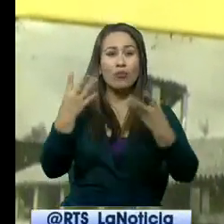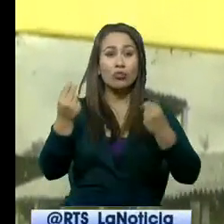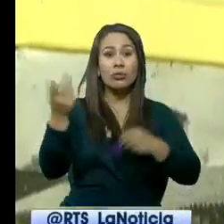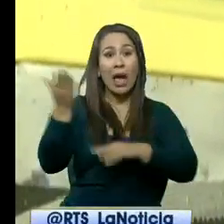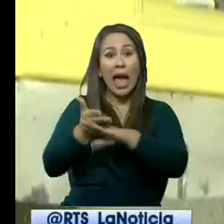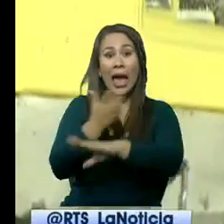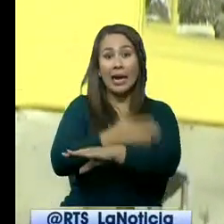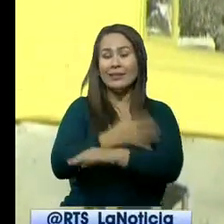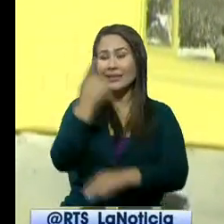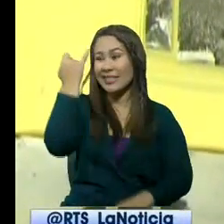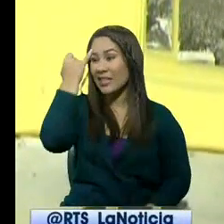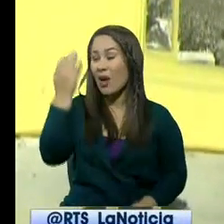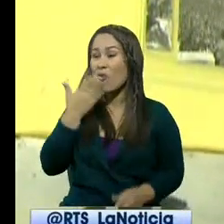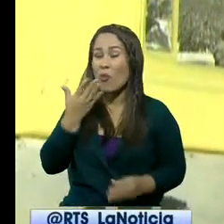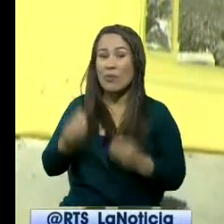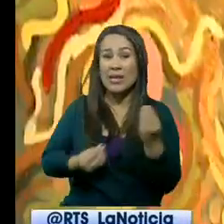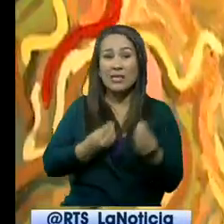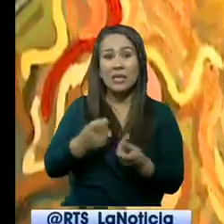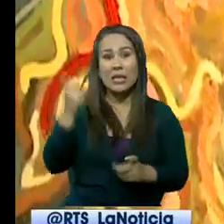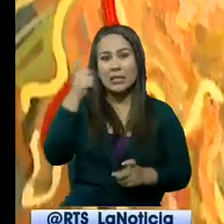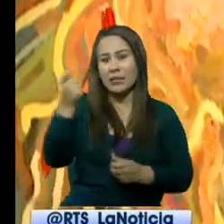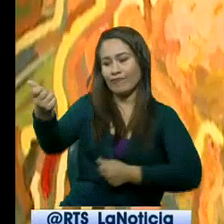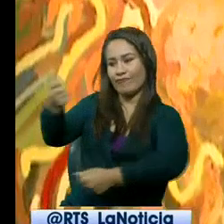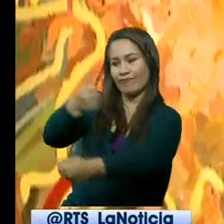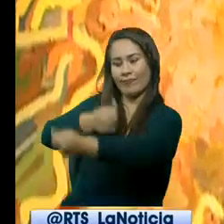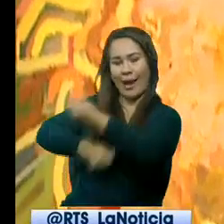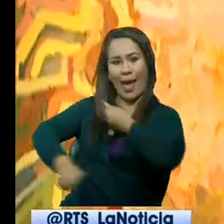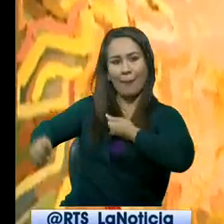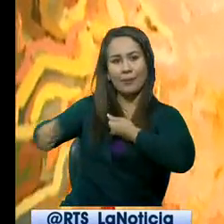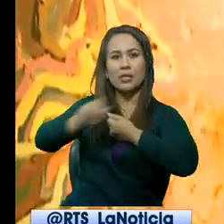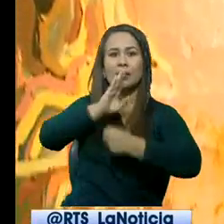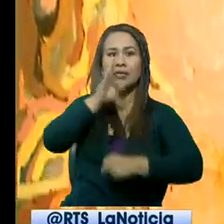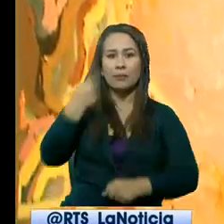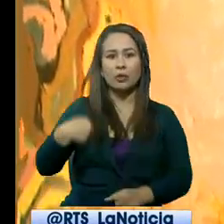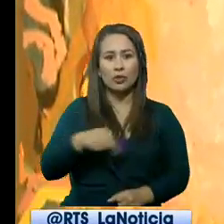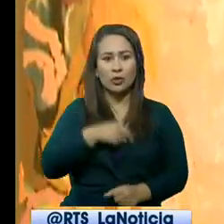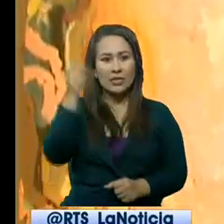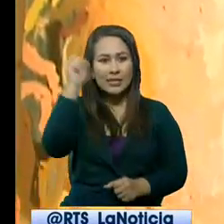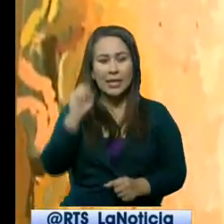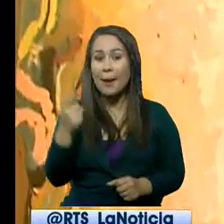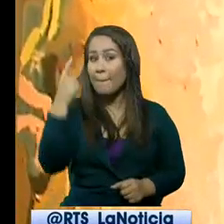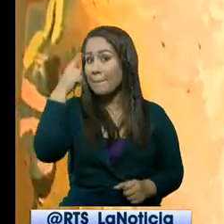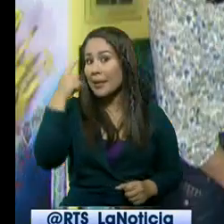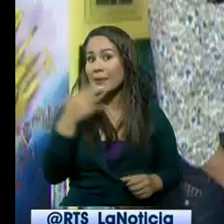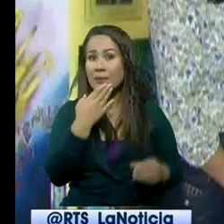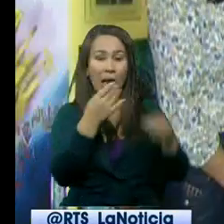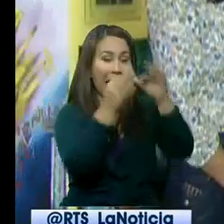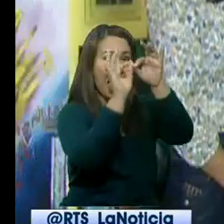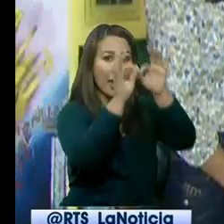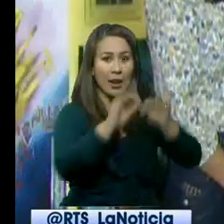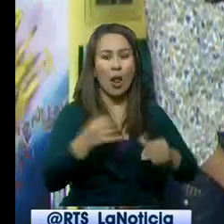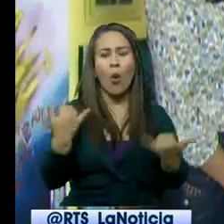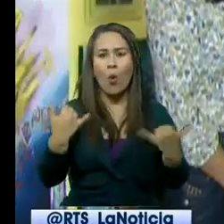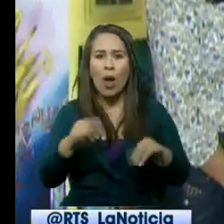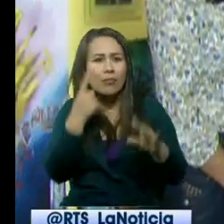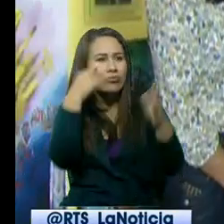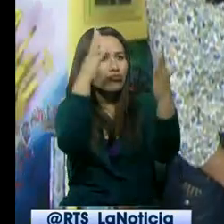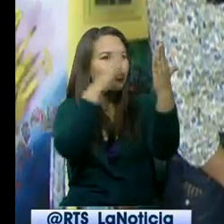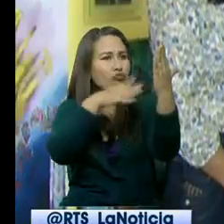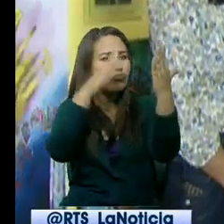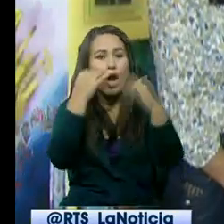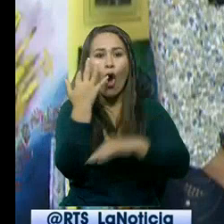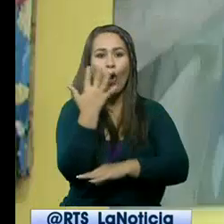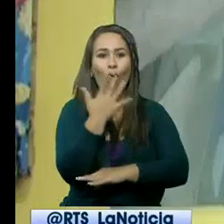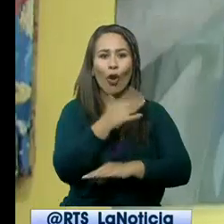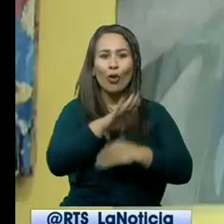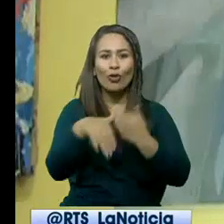esta dinámica que es el trueque, que es una construcción también andina, tratamos de también de cambiar obras, ¿no? Restar obras, de jugar con eso, lo que hacemos todos los